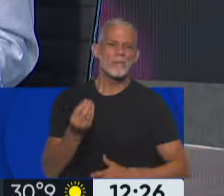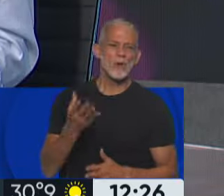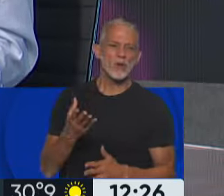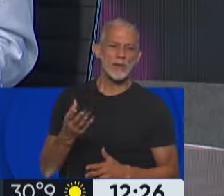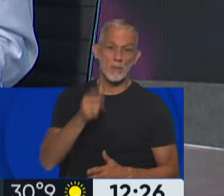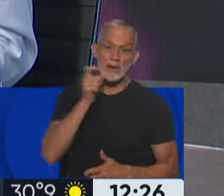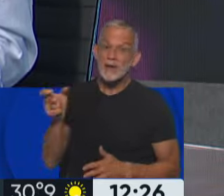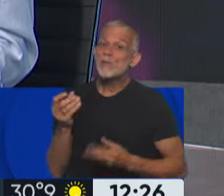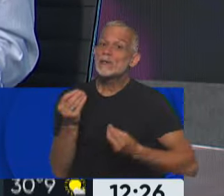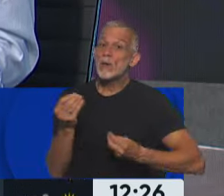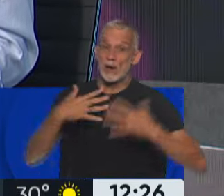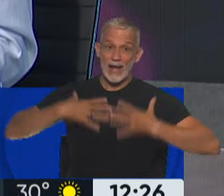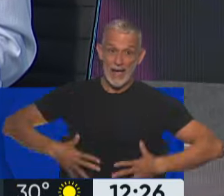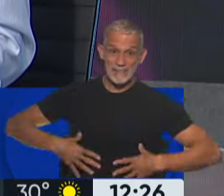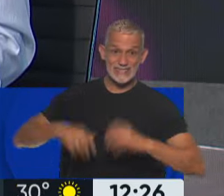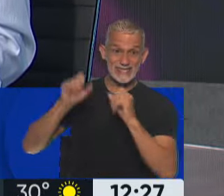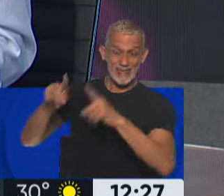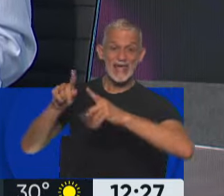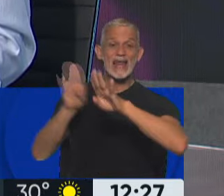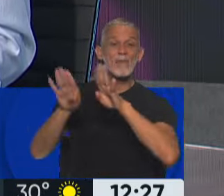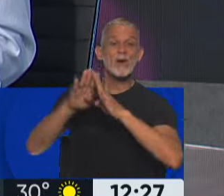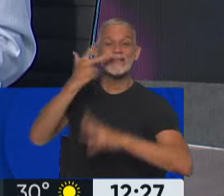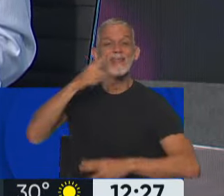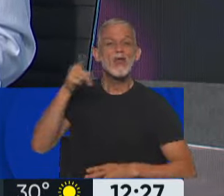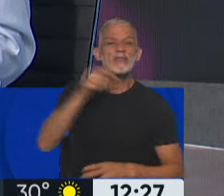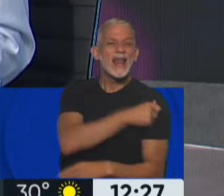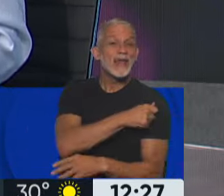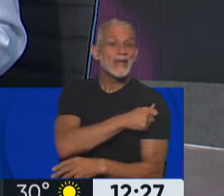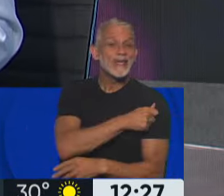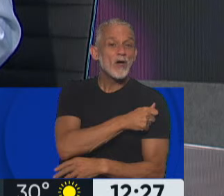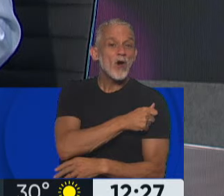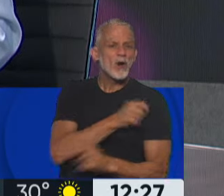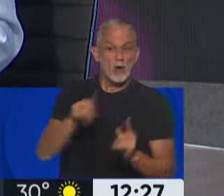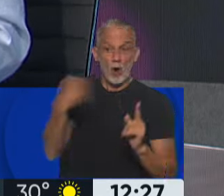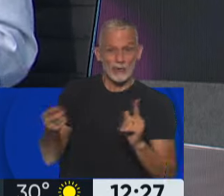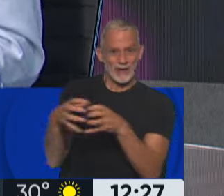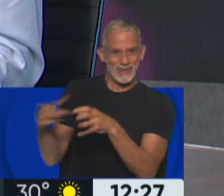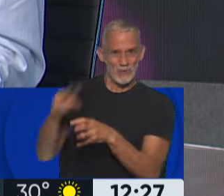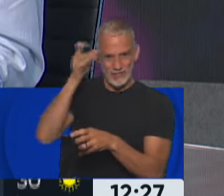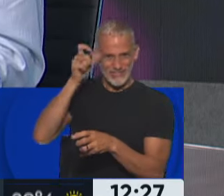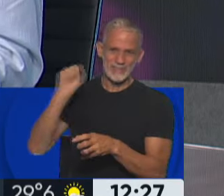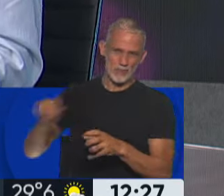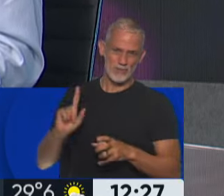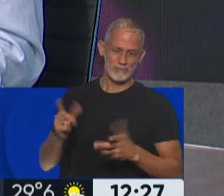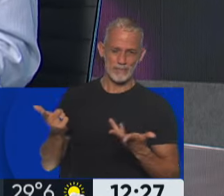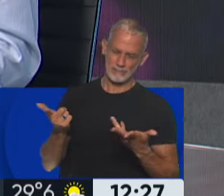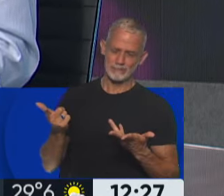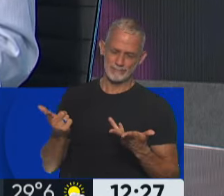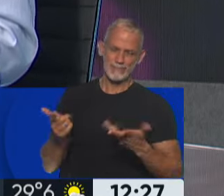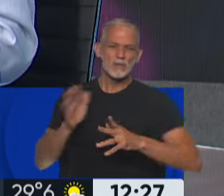Porque contestó también una camiseta que apareció en la puerta del hotel de Sí pero es lo que está Armando no